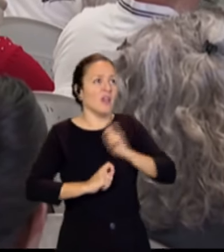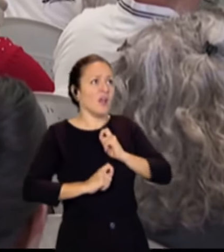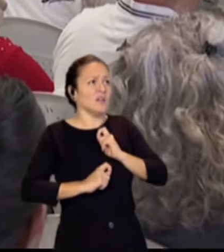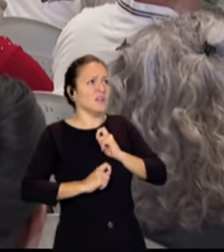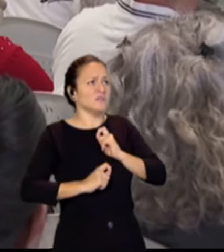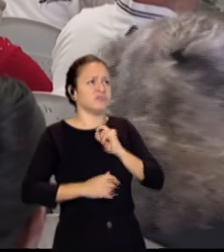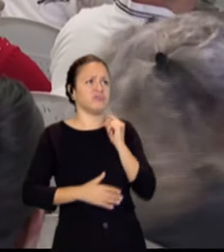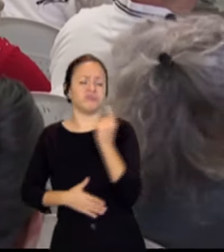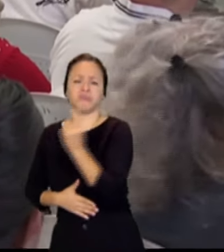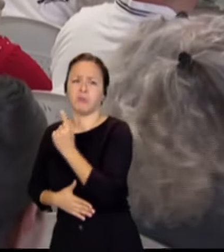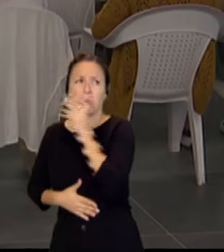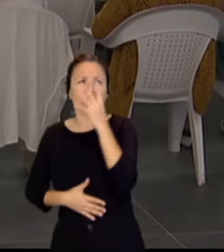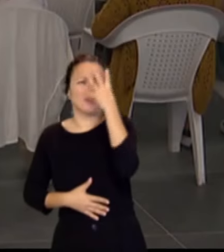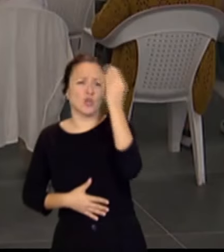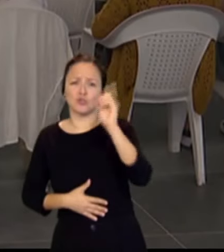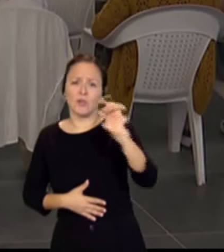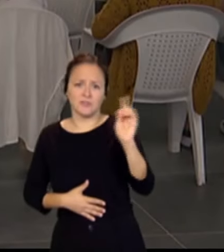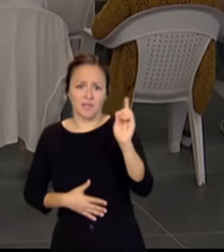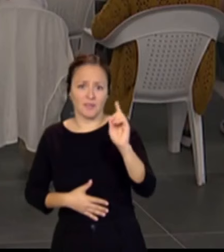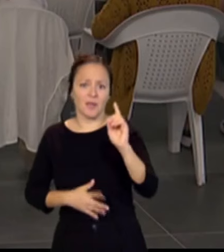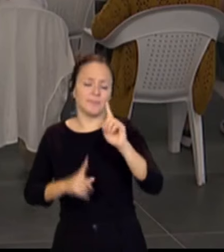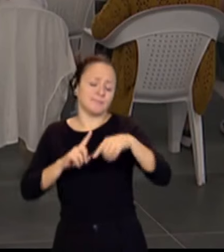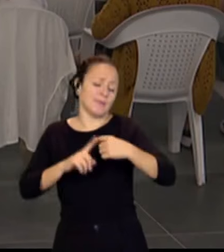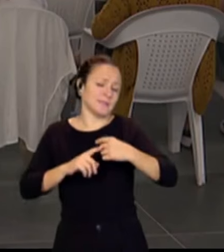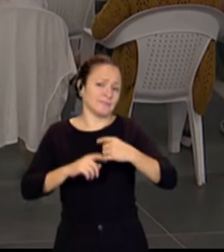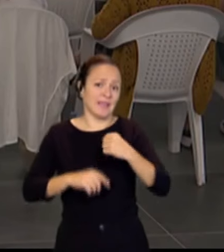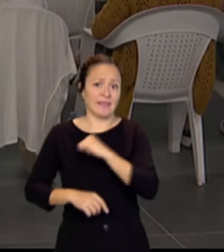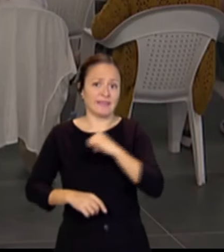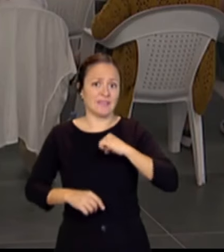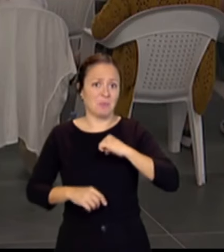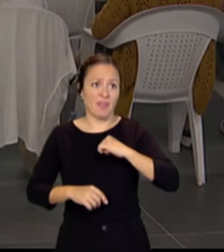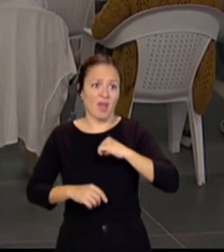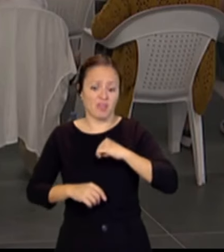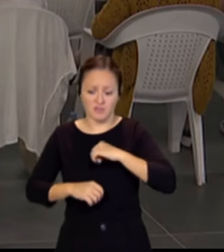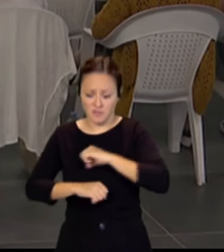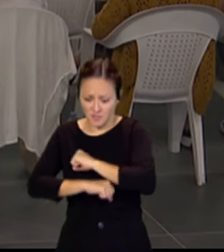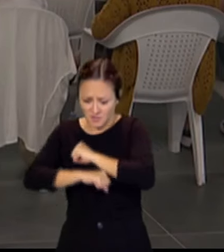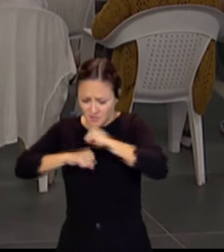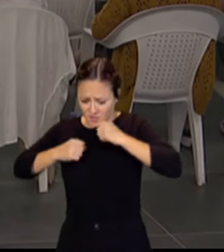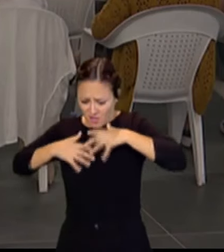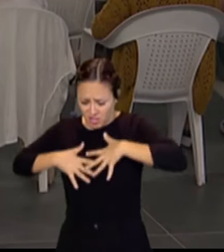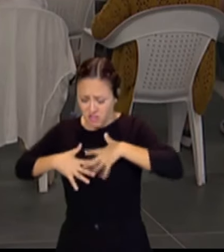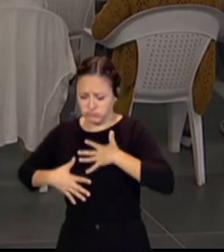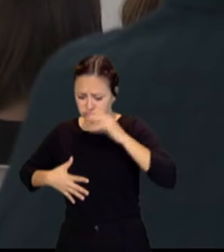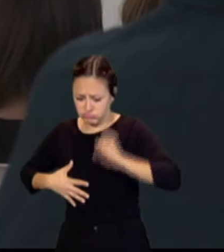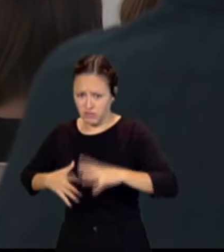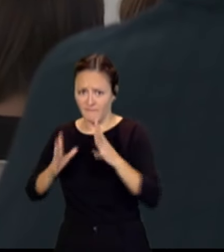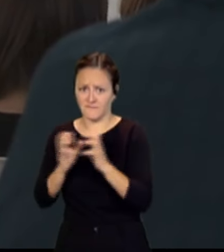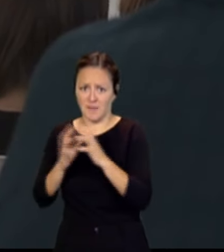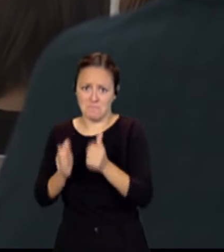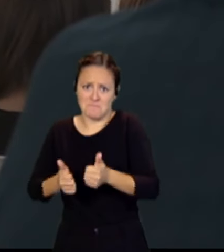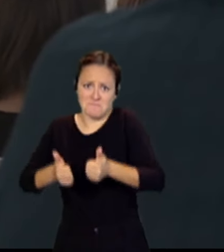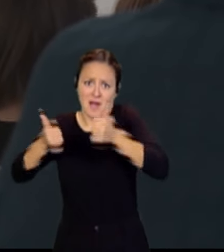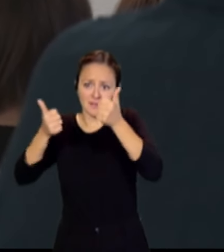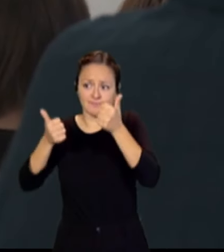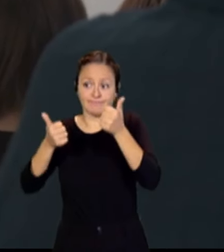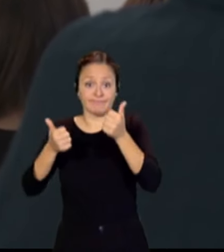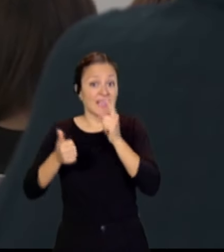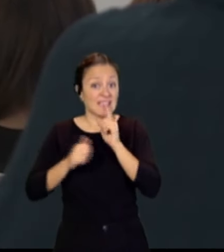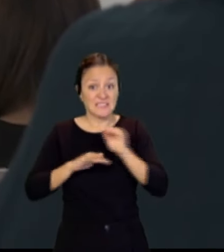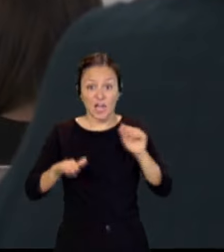ese sentimiento de incomprensión y a madurar en la intimidad ese sufrimiento que están viviendo no se ha demostrado ya que el silencio no es la